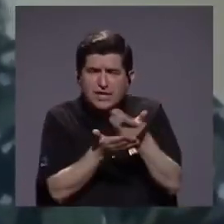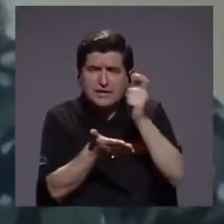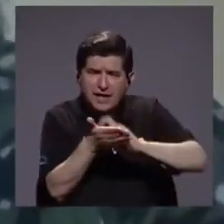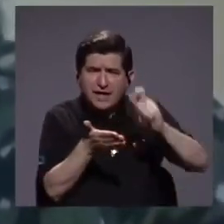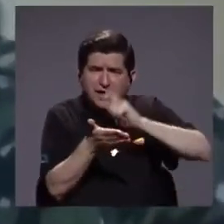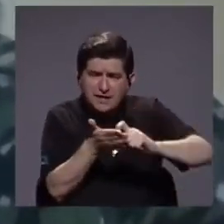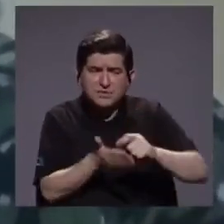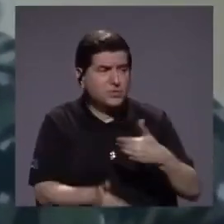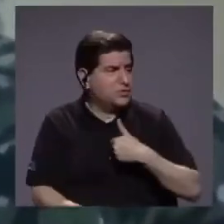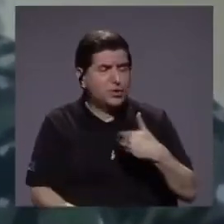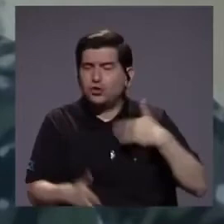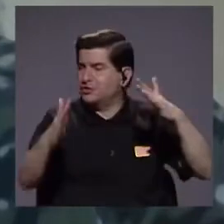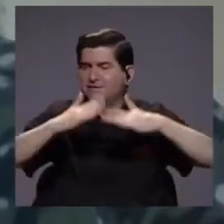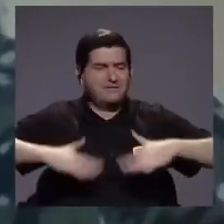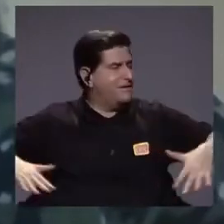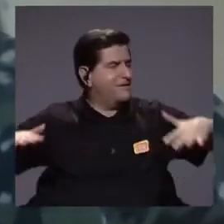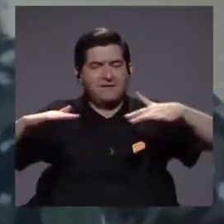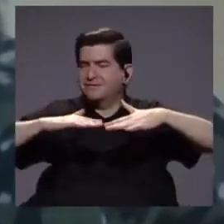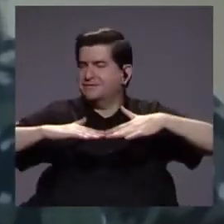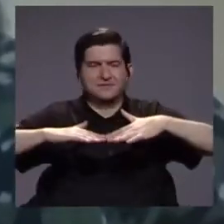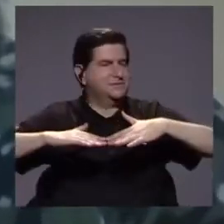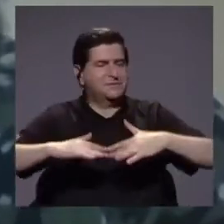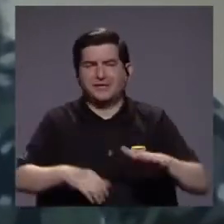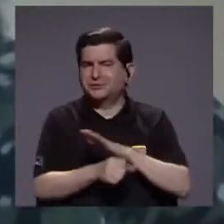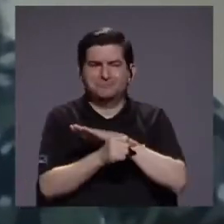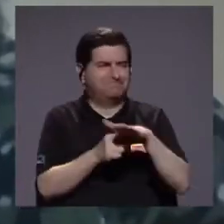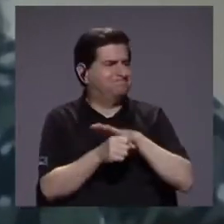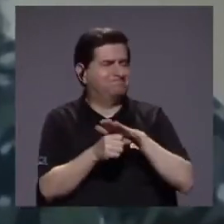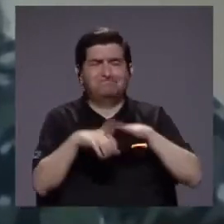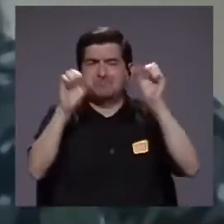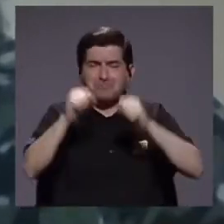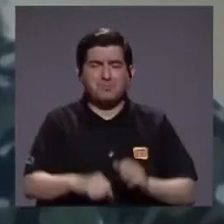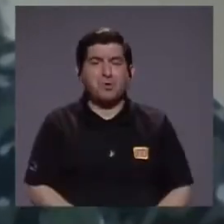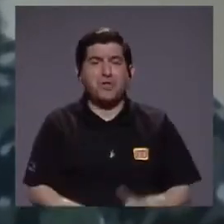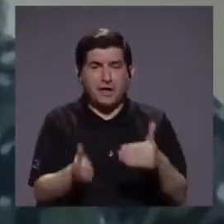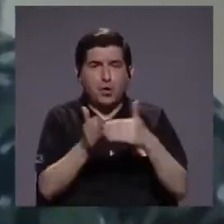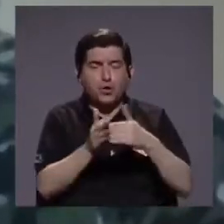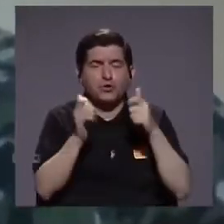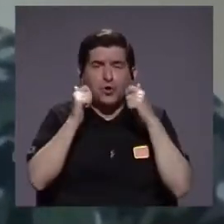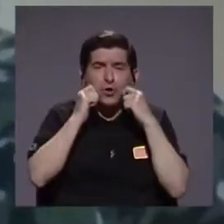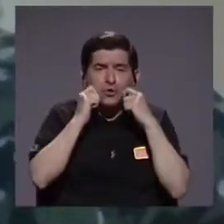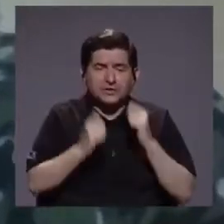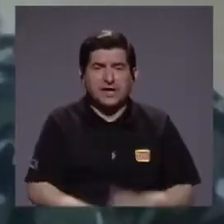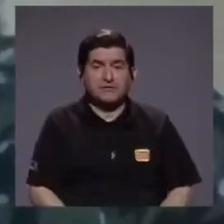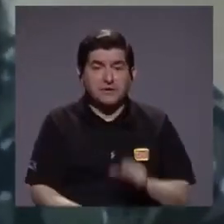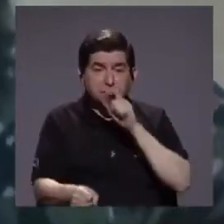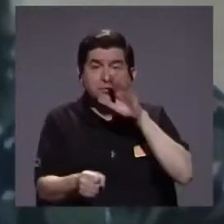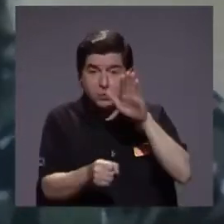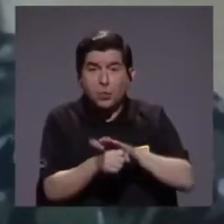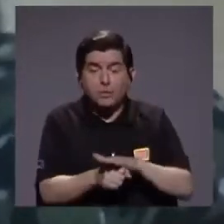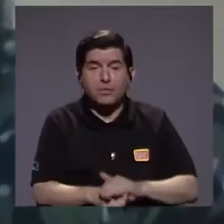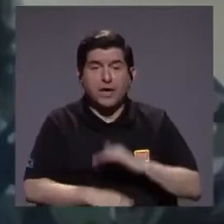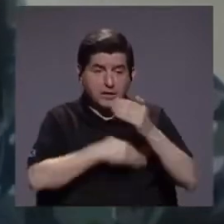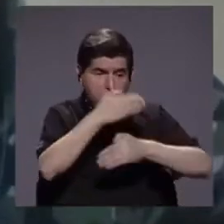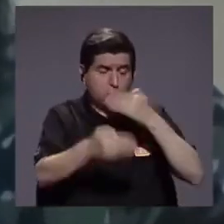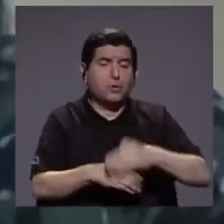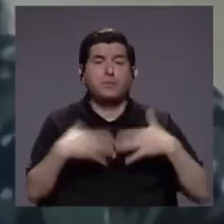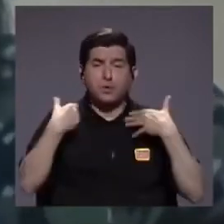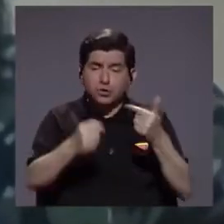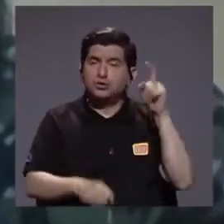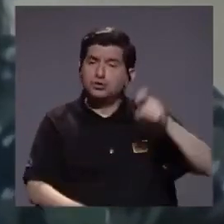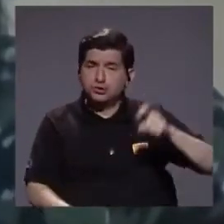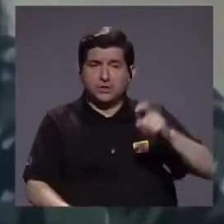escuelas que no poseen el espacio suficiente para regresar a la presencialidad, tomando todos los protocolos de salud